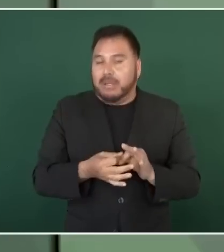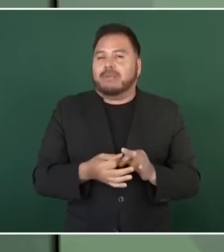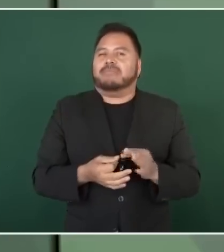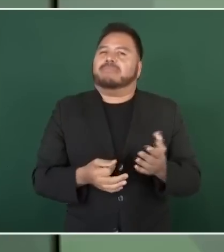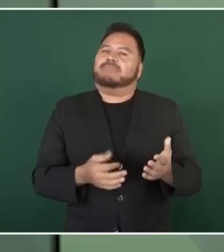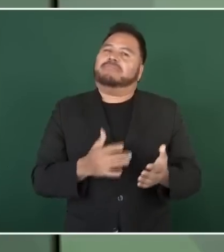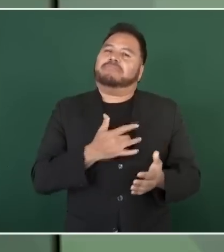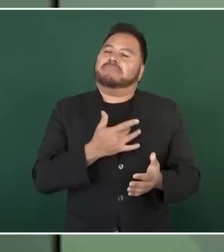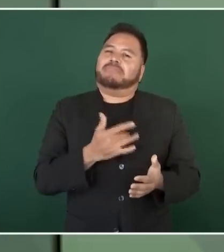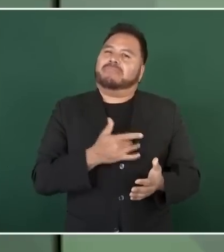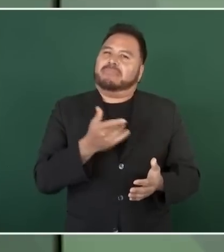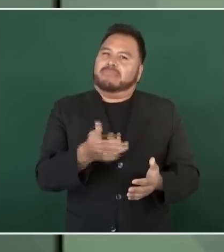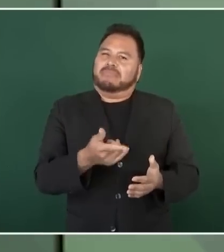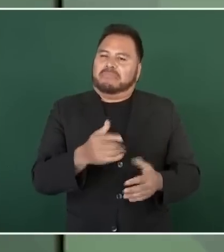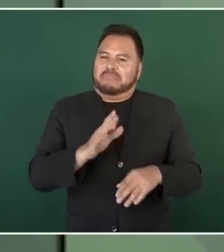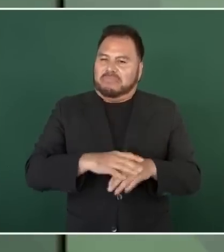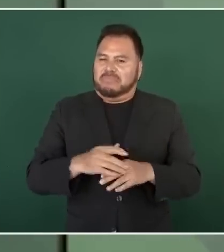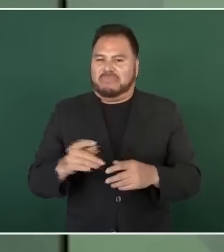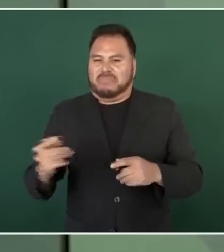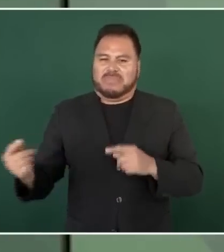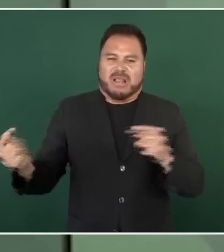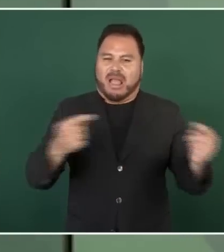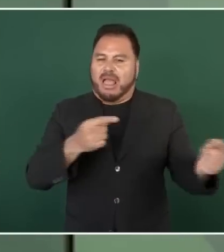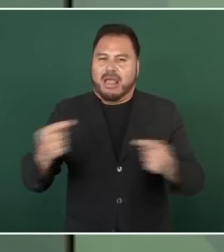no hubiese habido revolución.